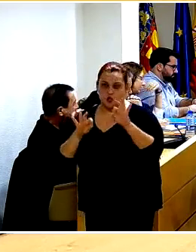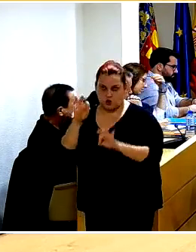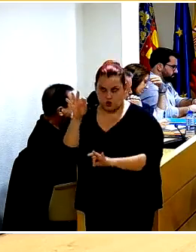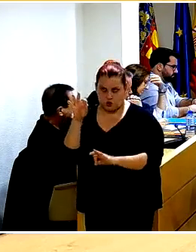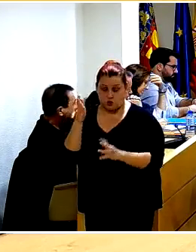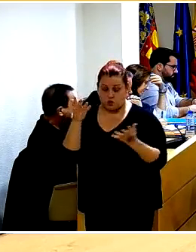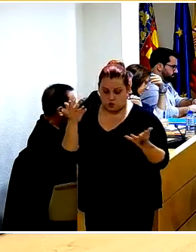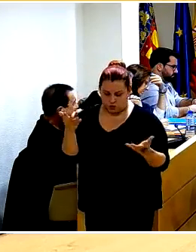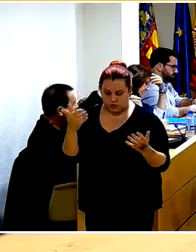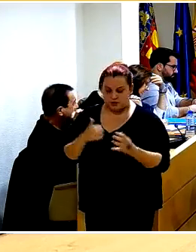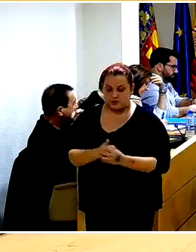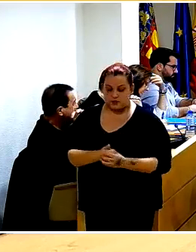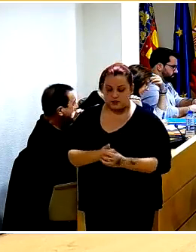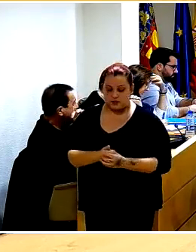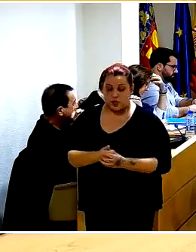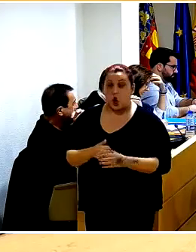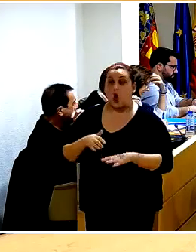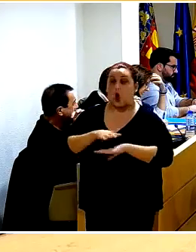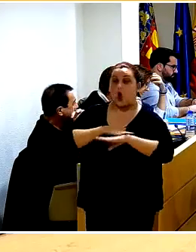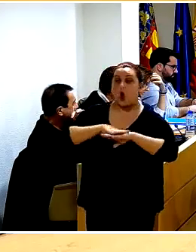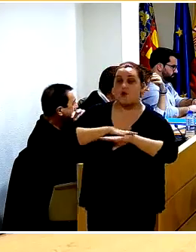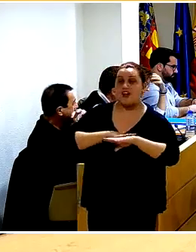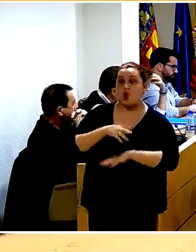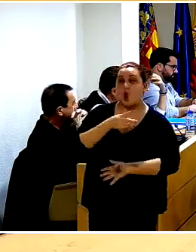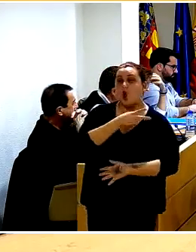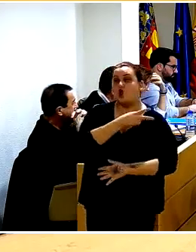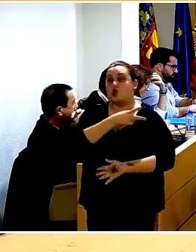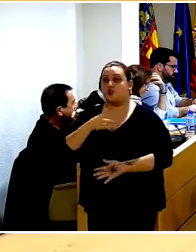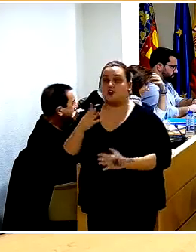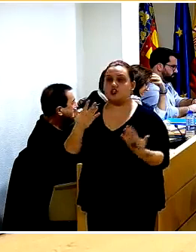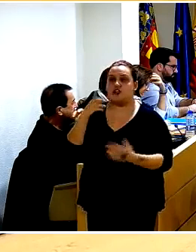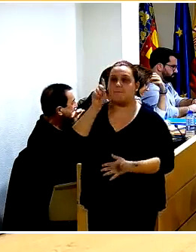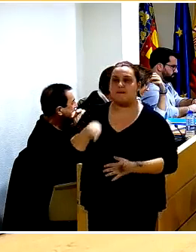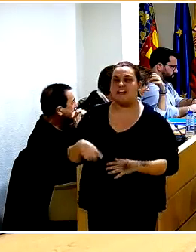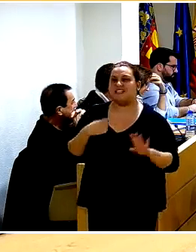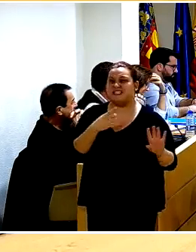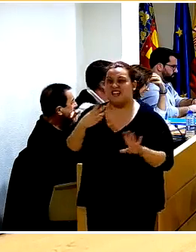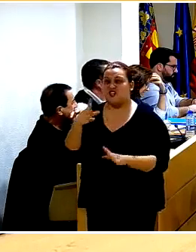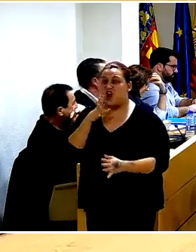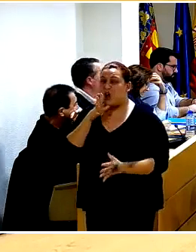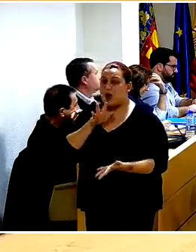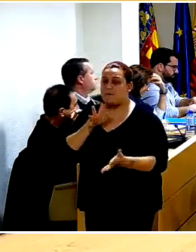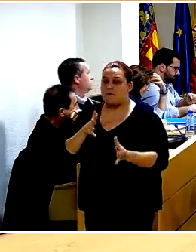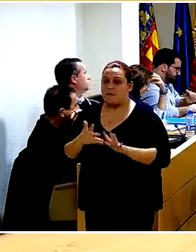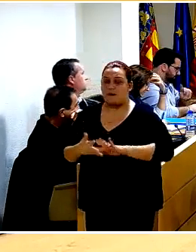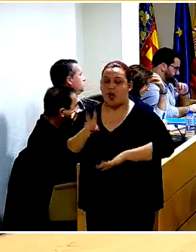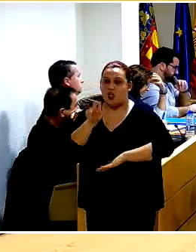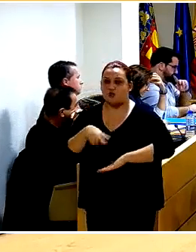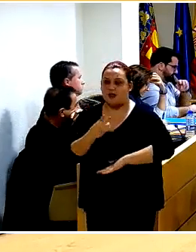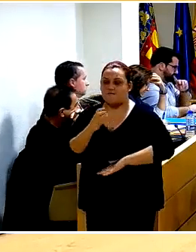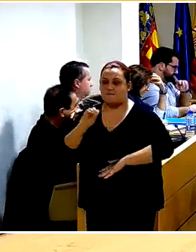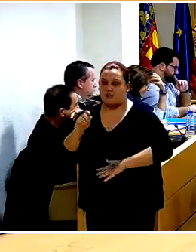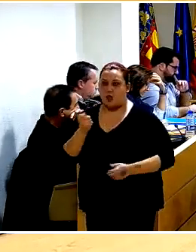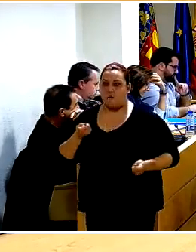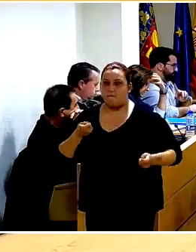antes solamente órgano de gobierno eran 210.068 y en la actualidad, para este año 2020, nos va a